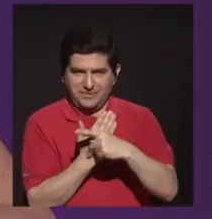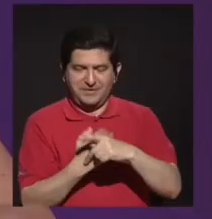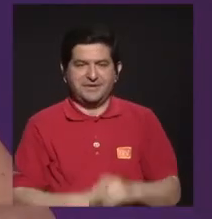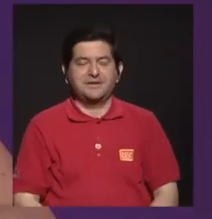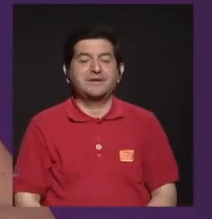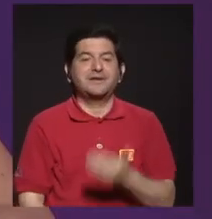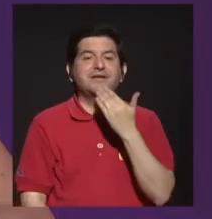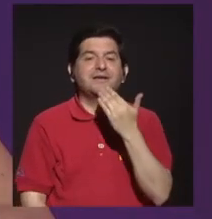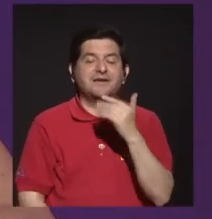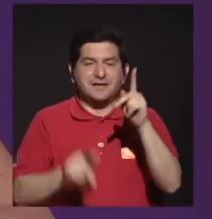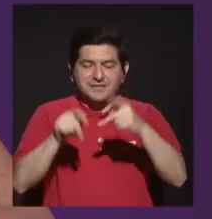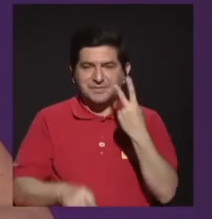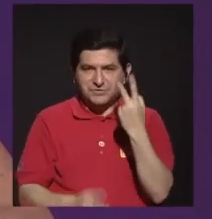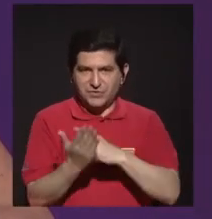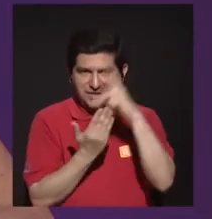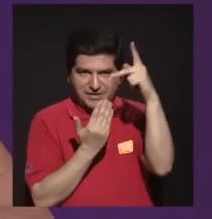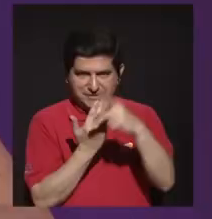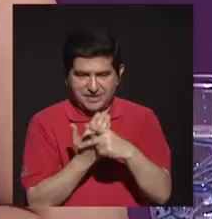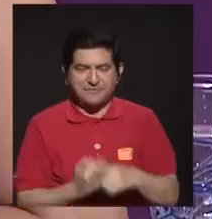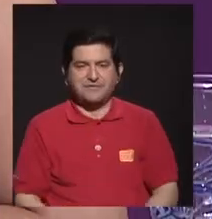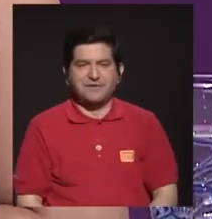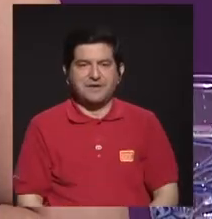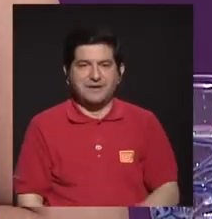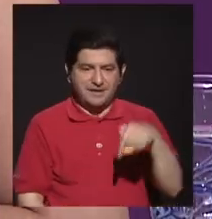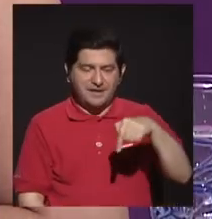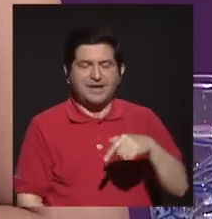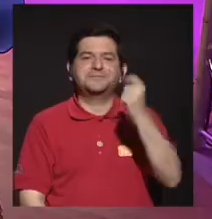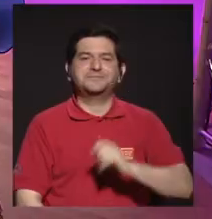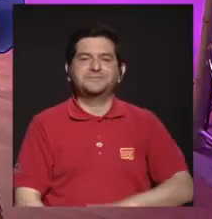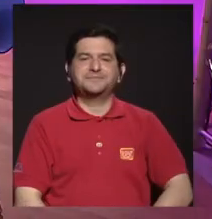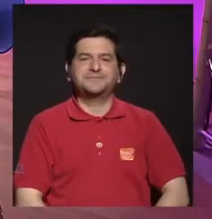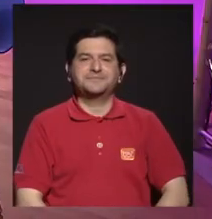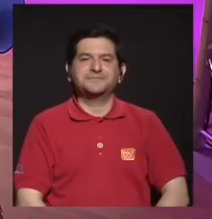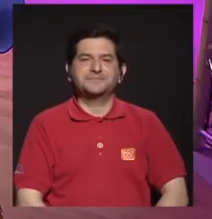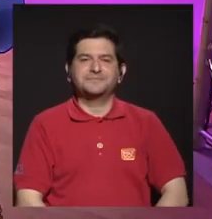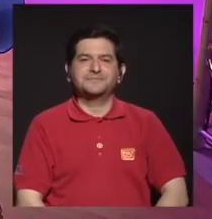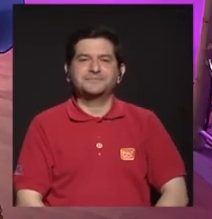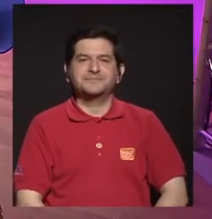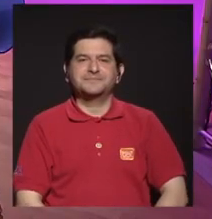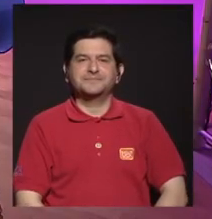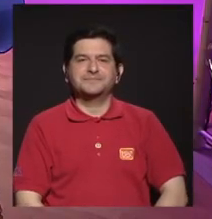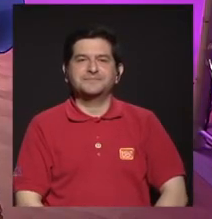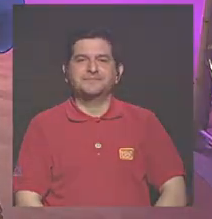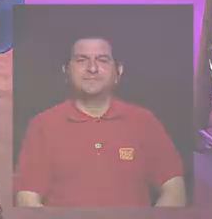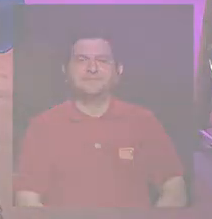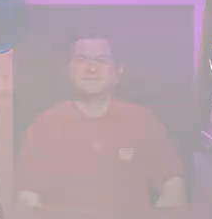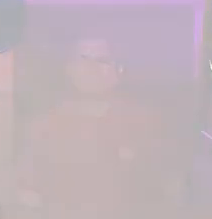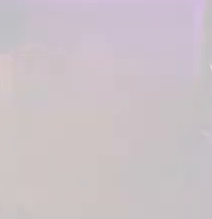y agradecer a la audiencia su compañía durante la realización del programa. Hasta pronto.